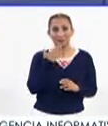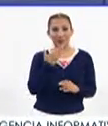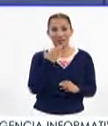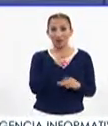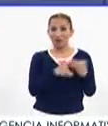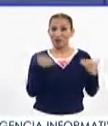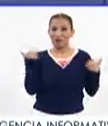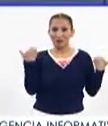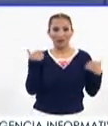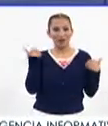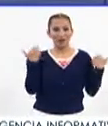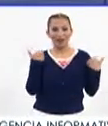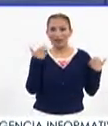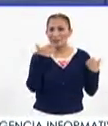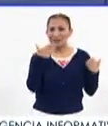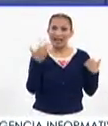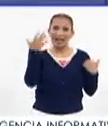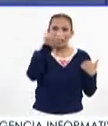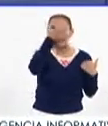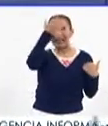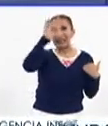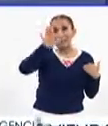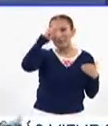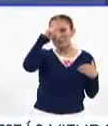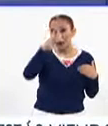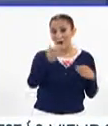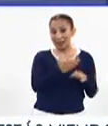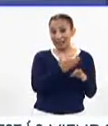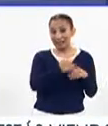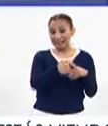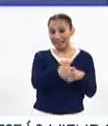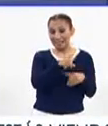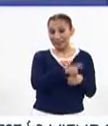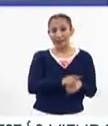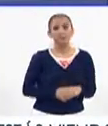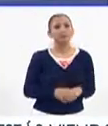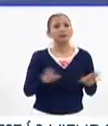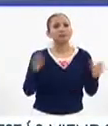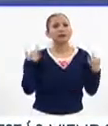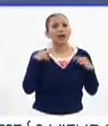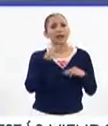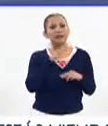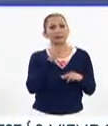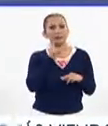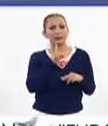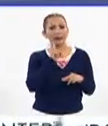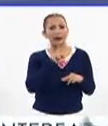gusto, todos disfrutando del buen clima en México en estos días. Maestra María